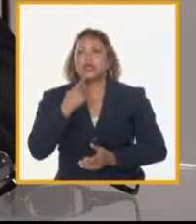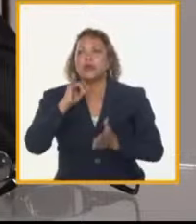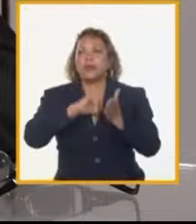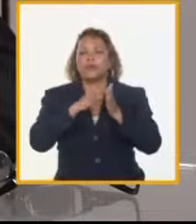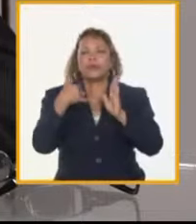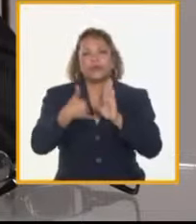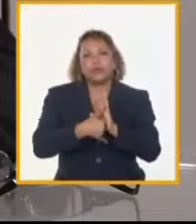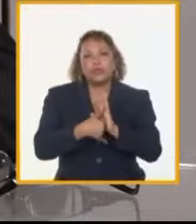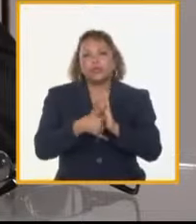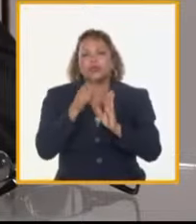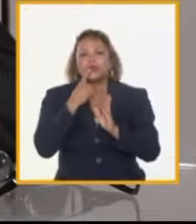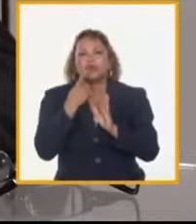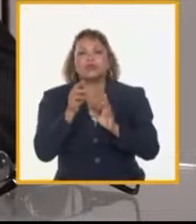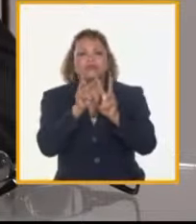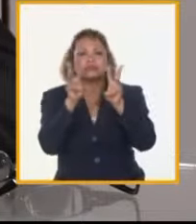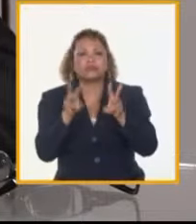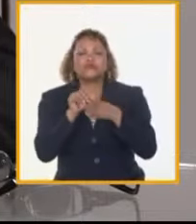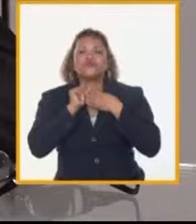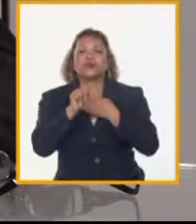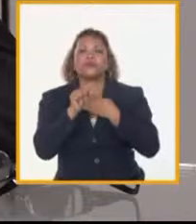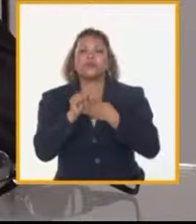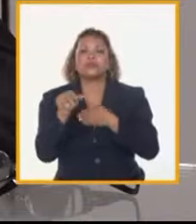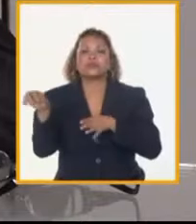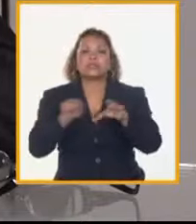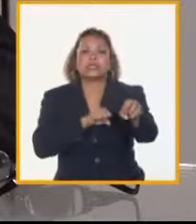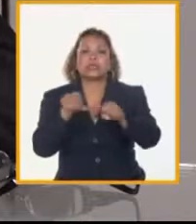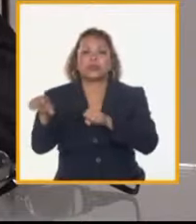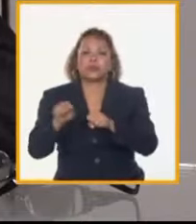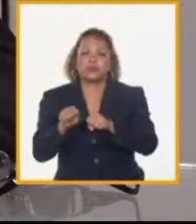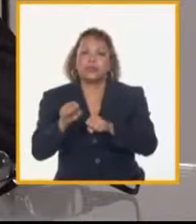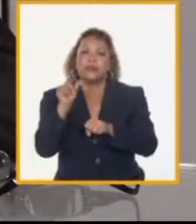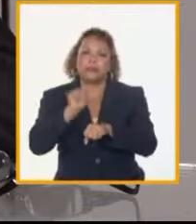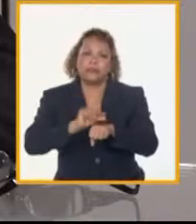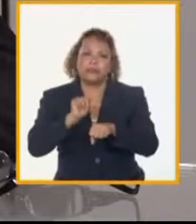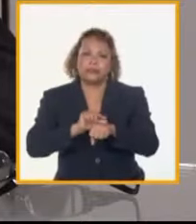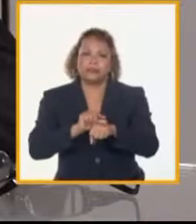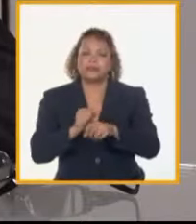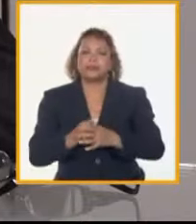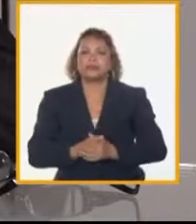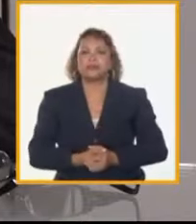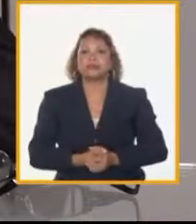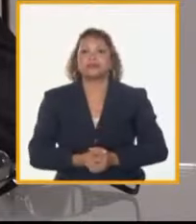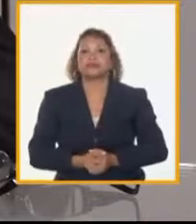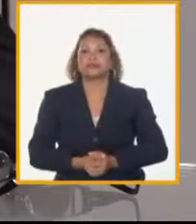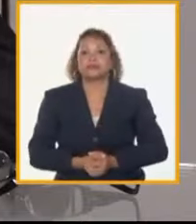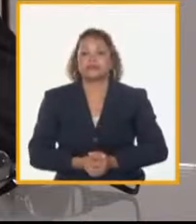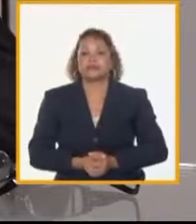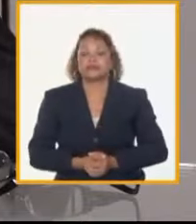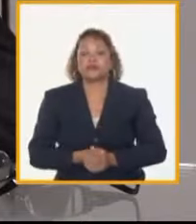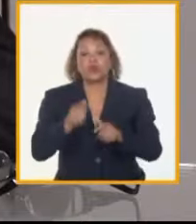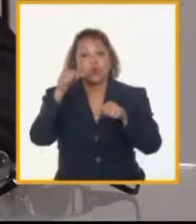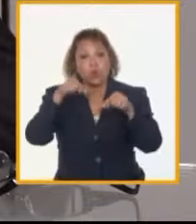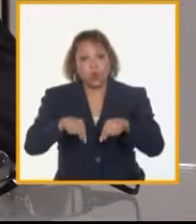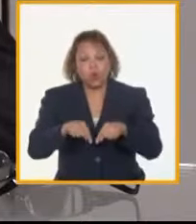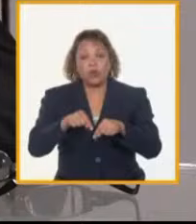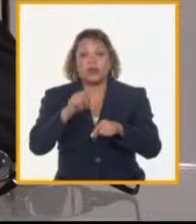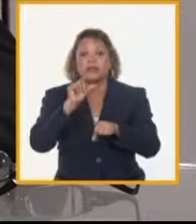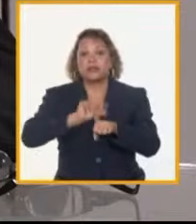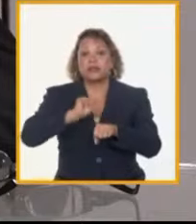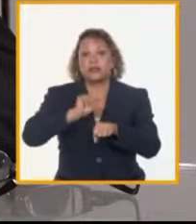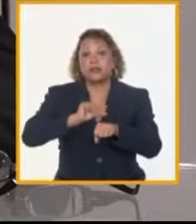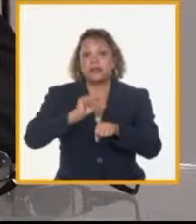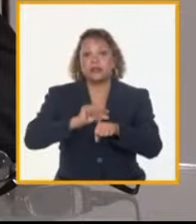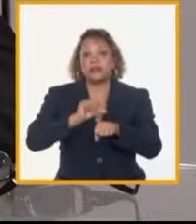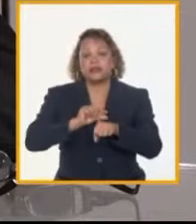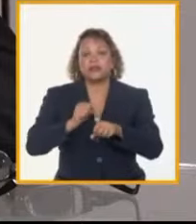plataforma para este servicio de recogida de la empresa TaxiCuba, el que abarca la capital. Hoy los taxis de